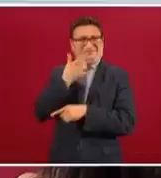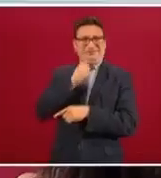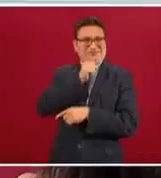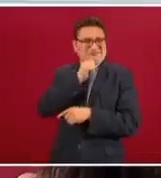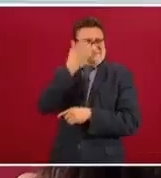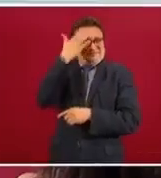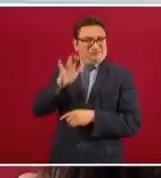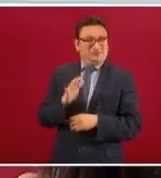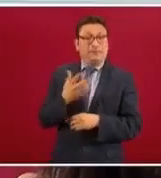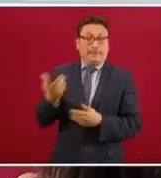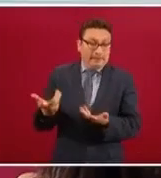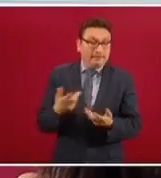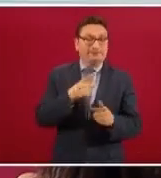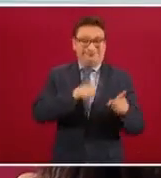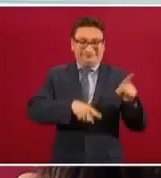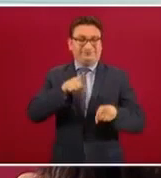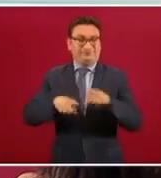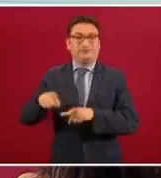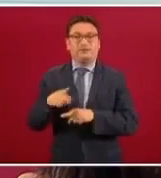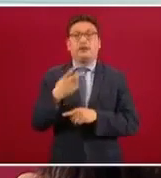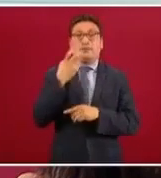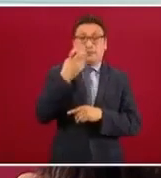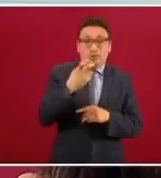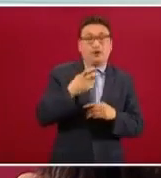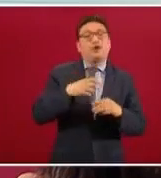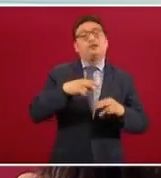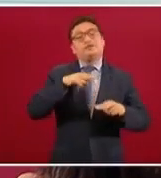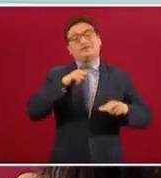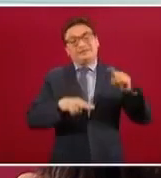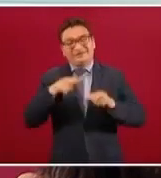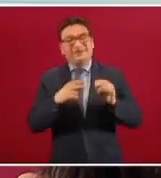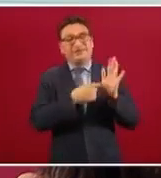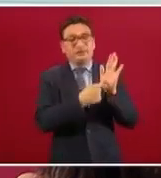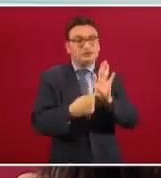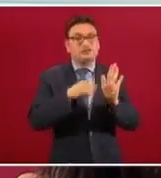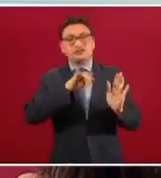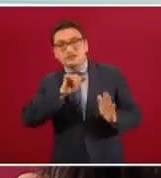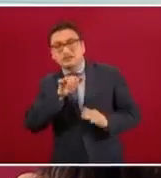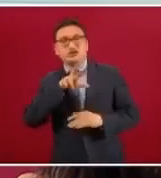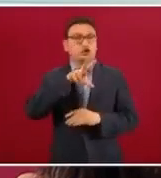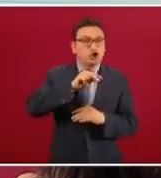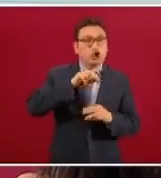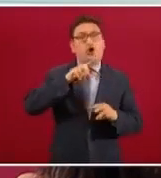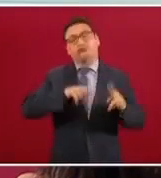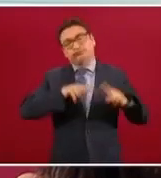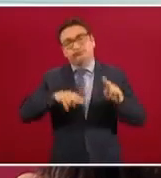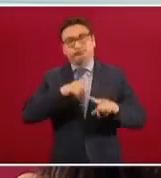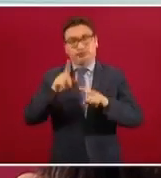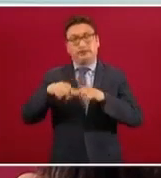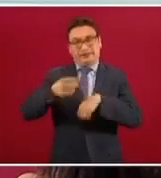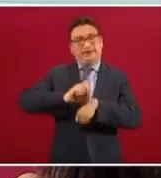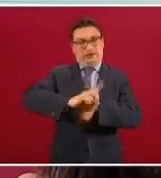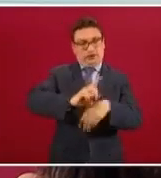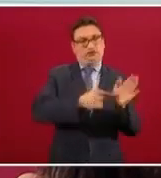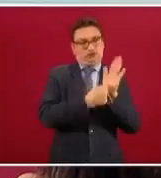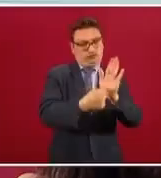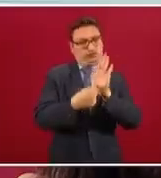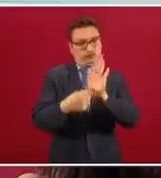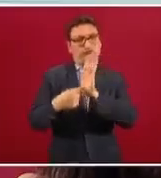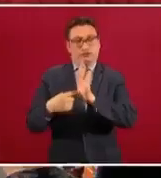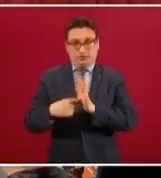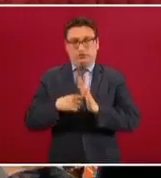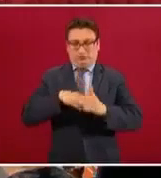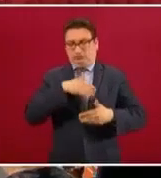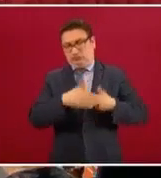de positividad lo vamos a estar presentando, quizá no diario porque no varía tanto de día a día, pero periódicamente, y van a ver ustedes que